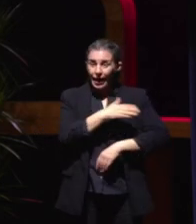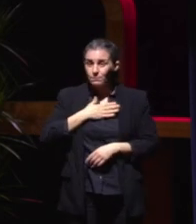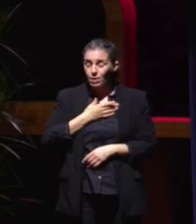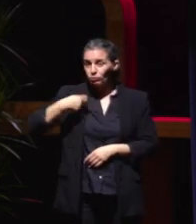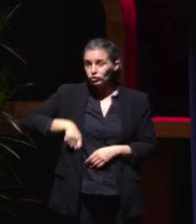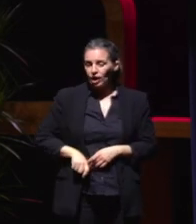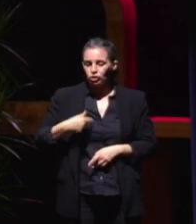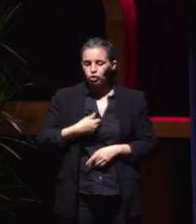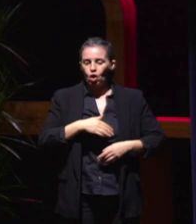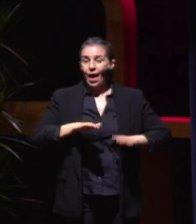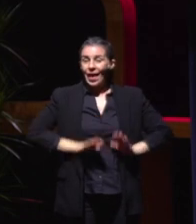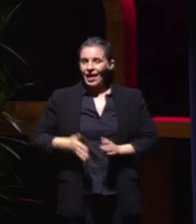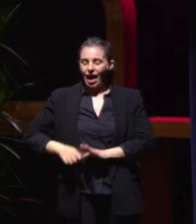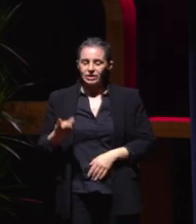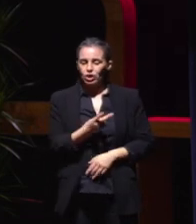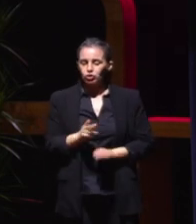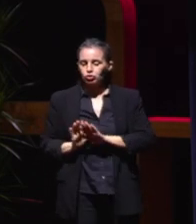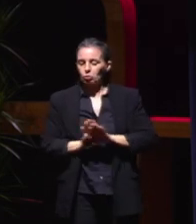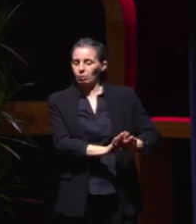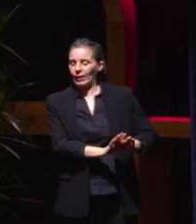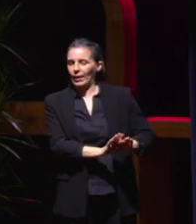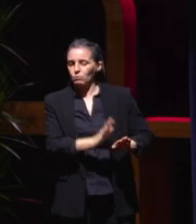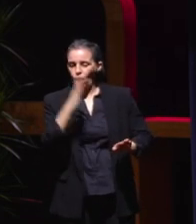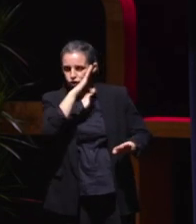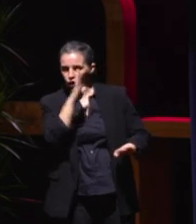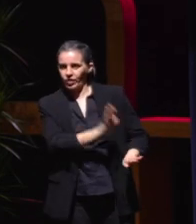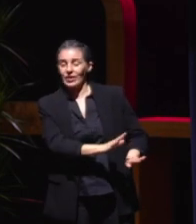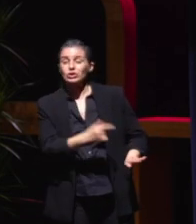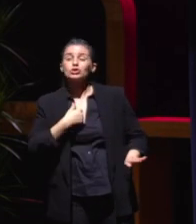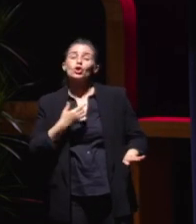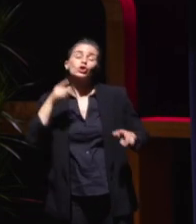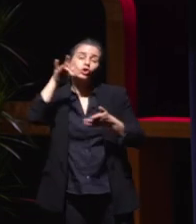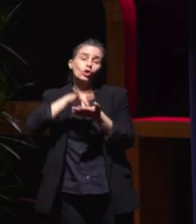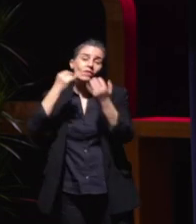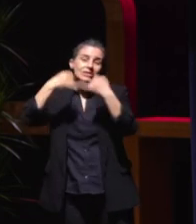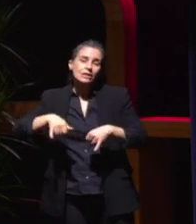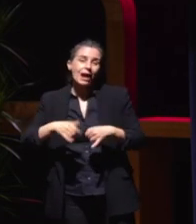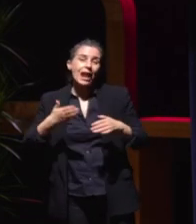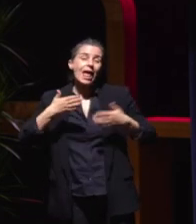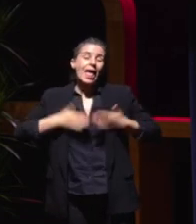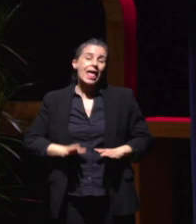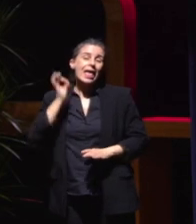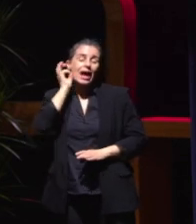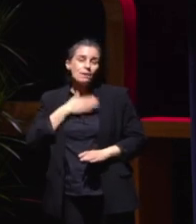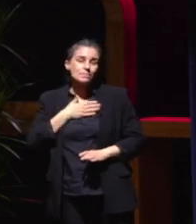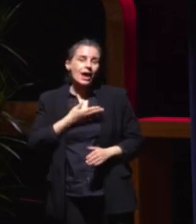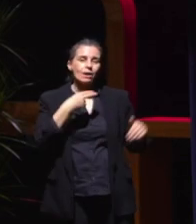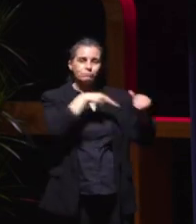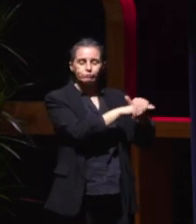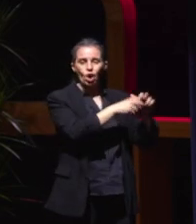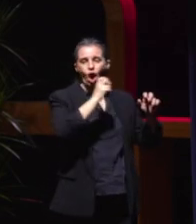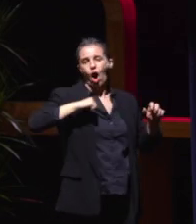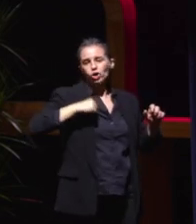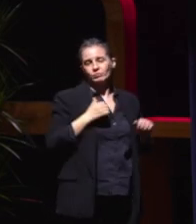he estado en un festival con mi hija ingresada estaba allí porque cómo iba yo a decir pero cómo voy a perderme la fiesta